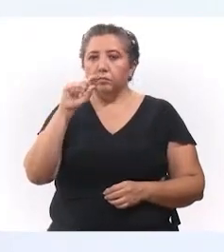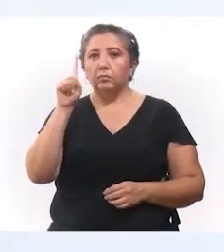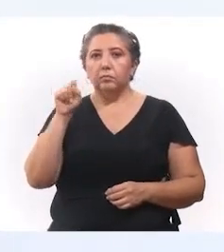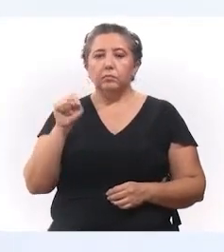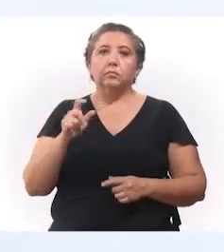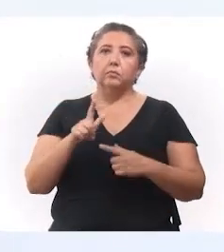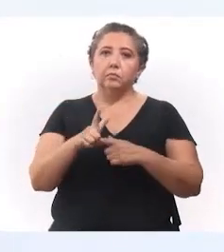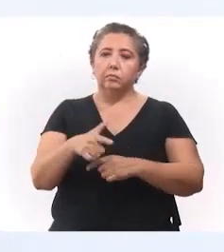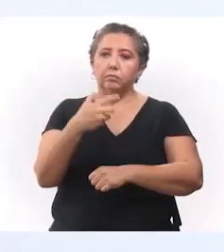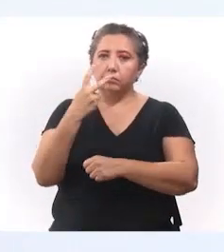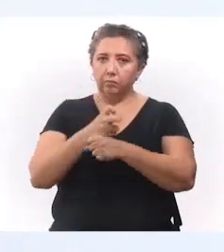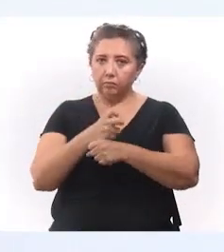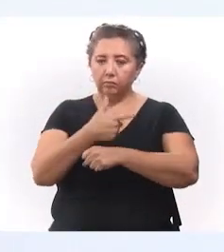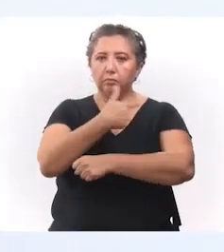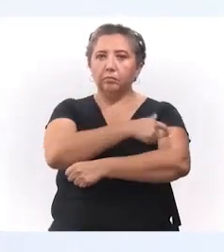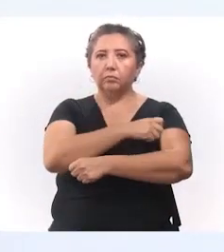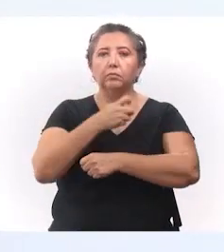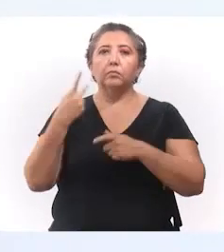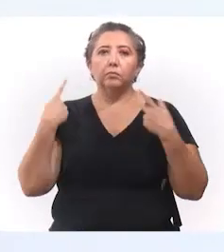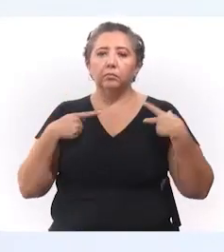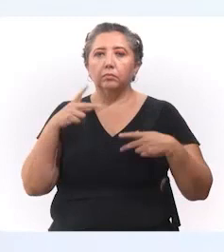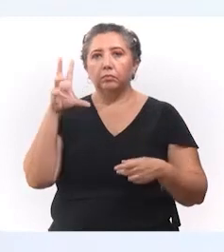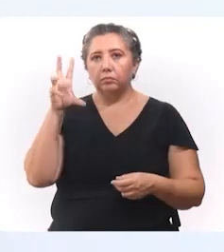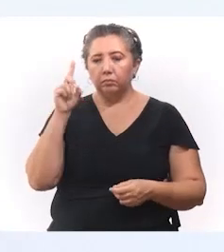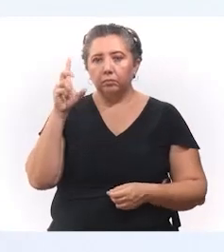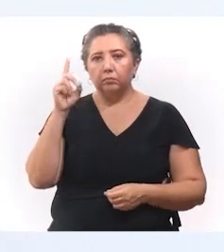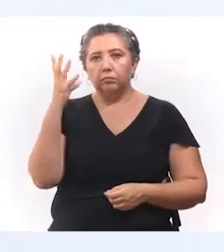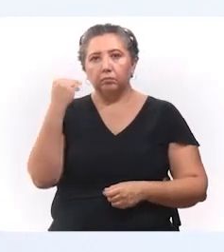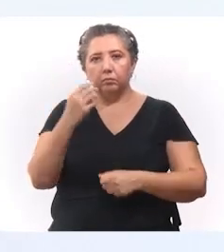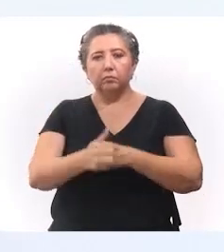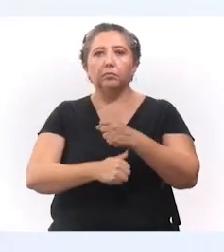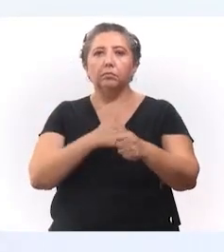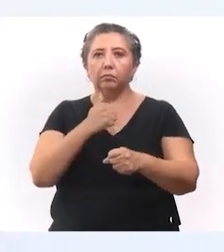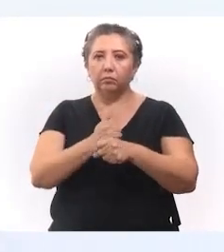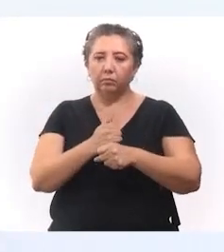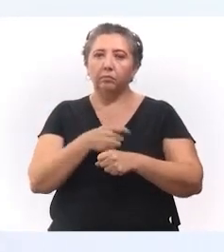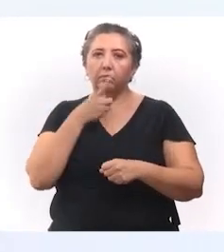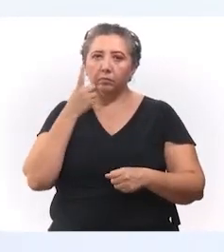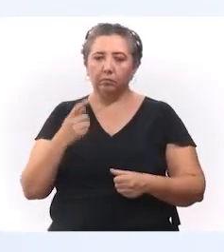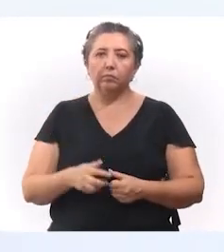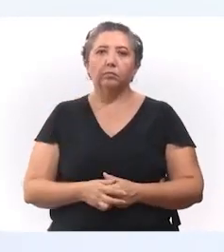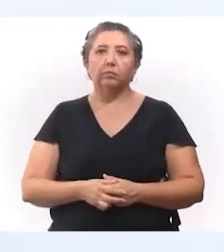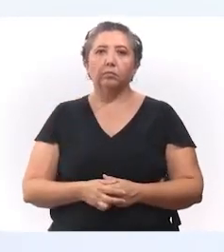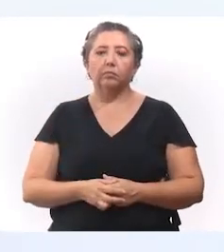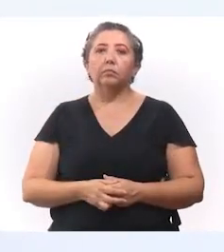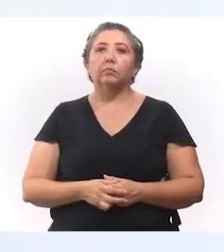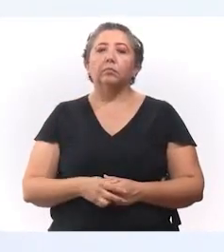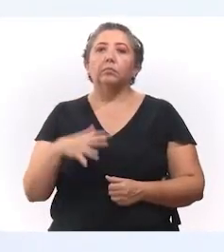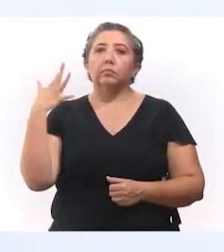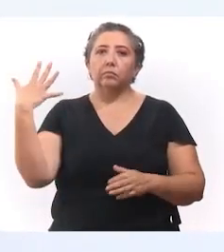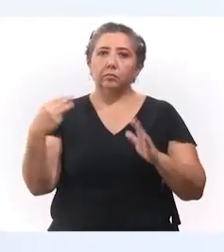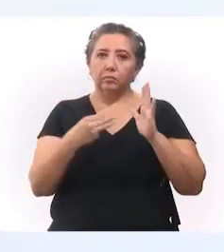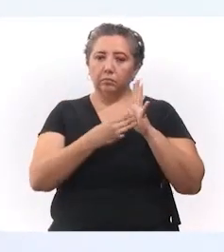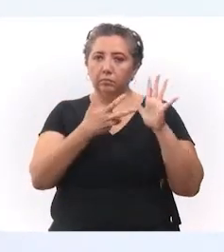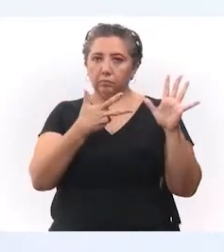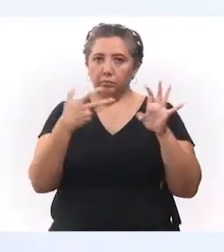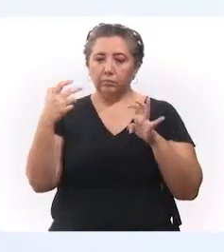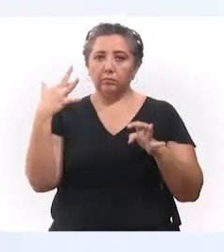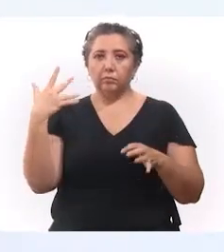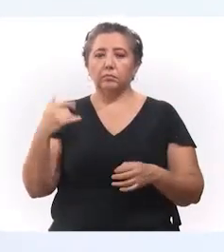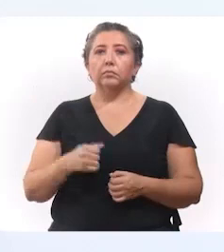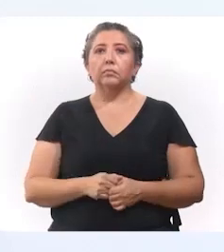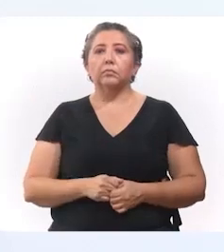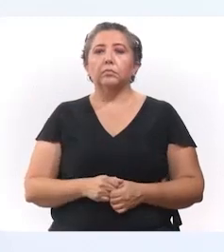con la administración de segundas dosis a las personas de entre 30 y 39 años del interior del estado y 5.850